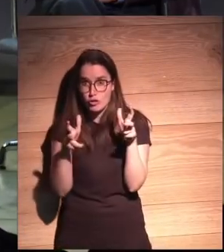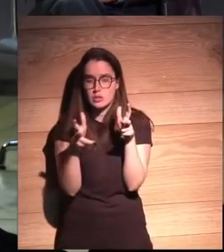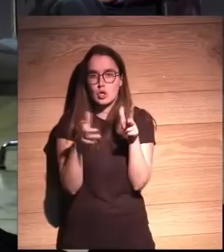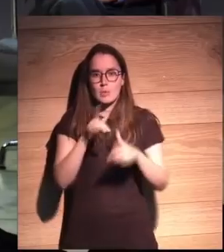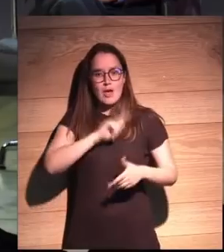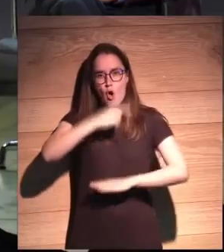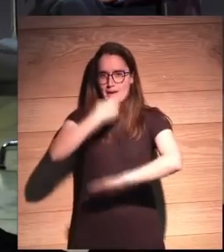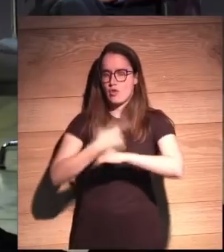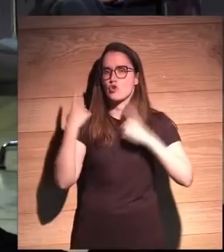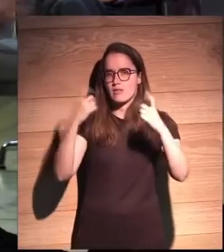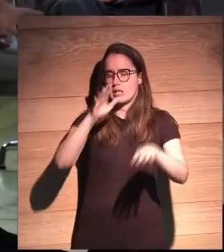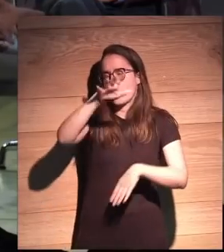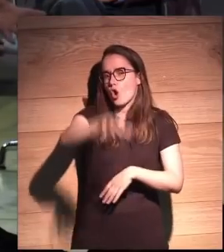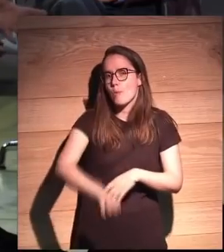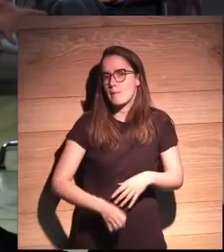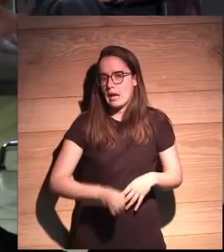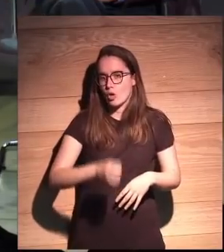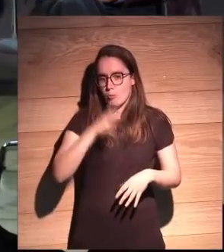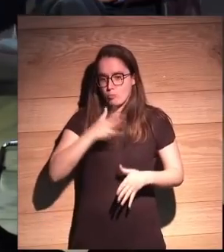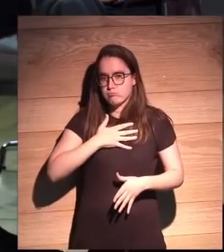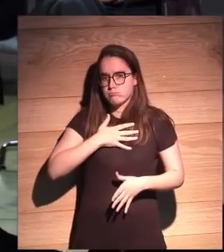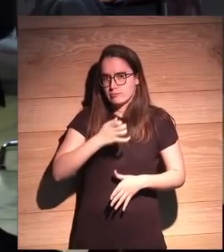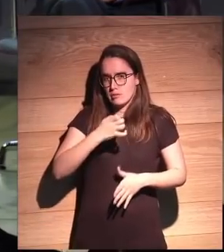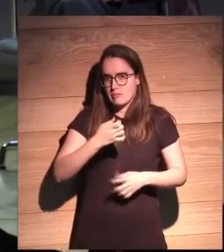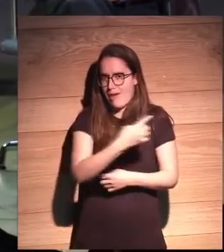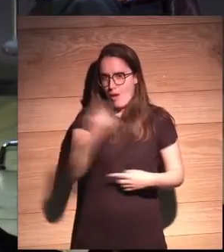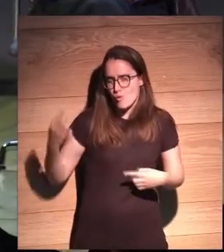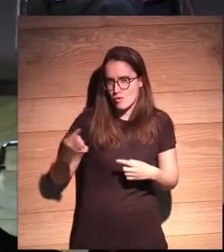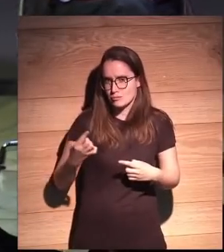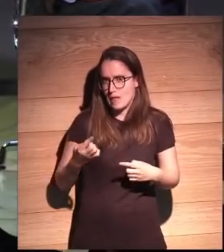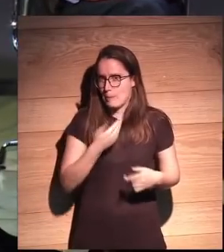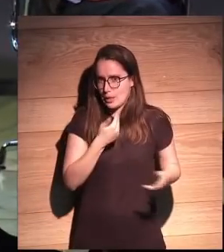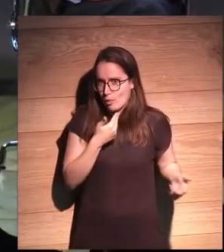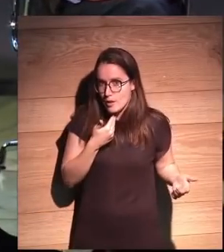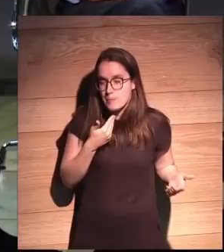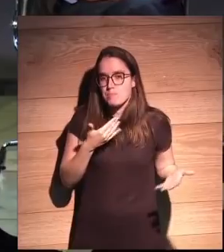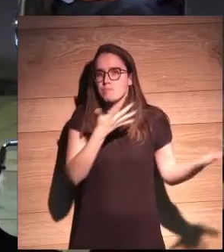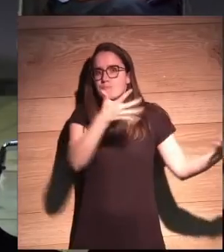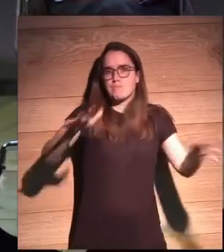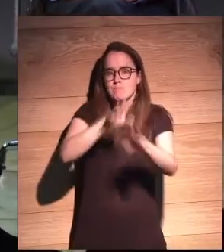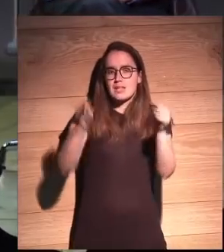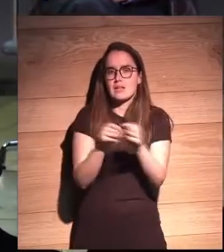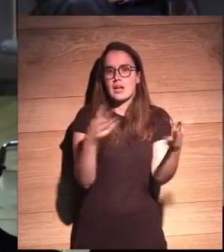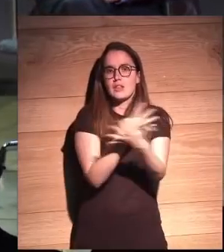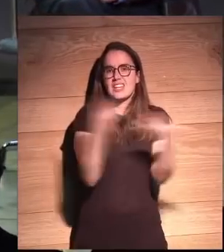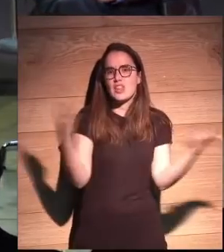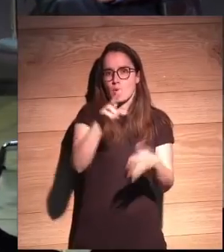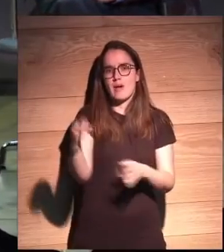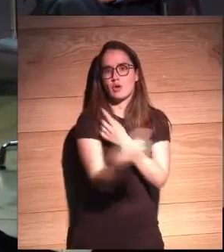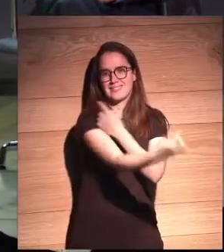que os sintáis obligados. Comprarlo motu propio. ¿Eh? Grosso modo, 19 euros per